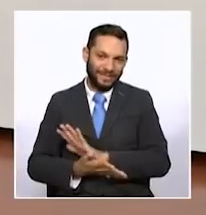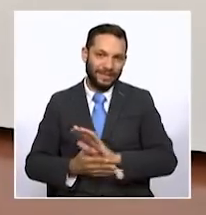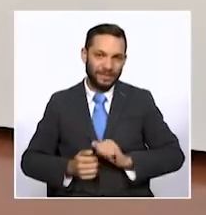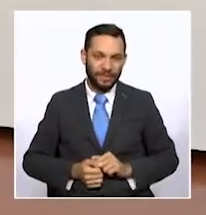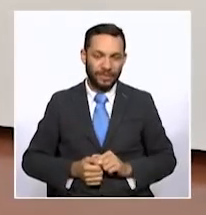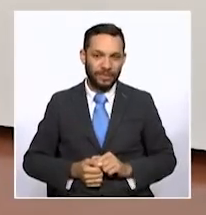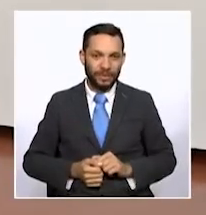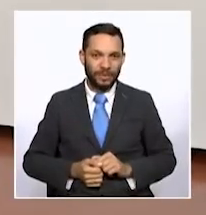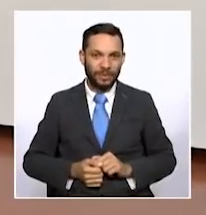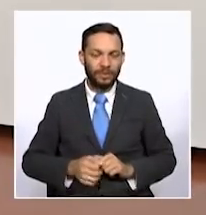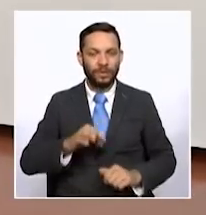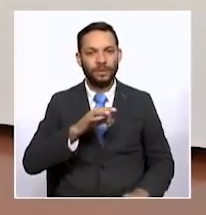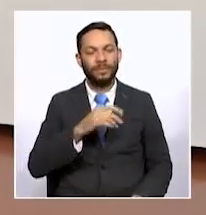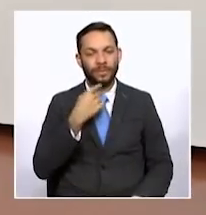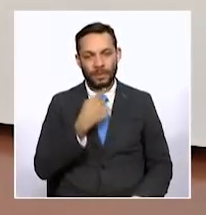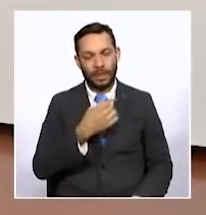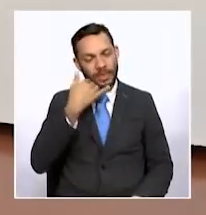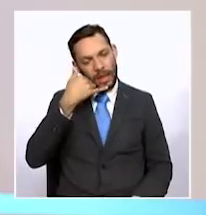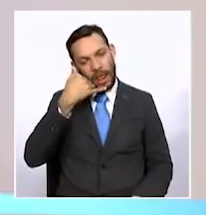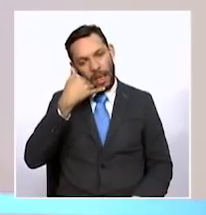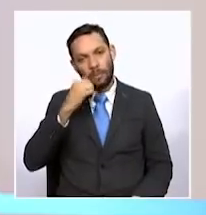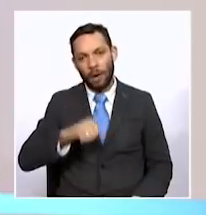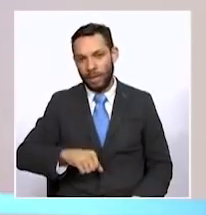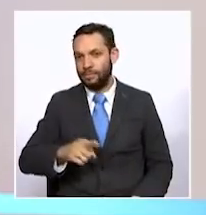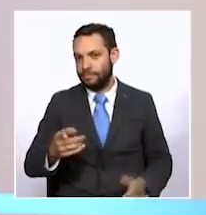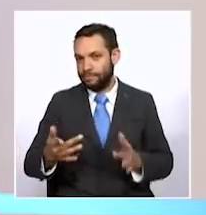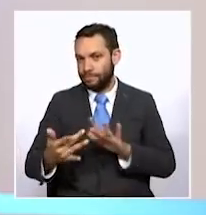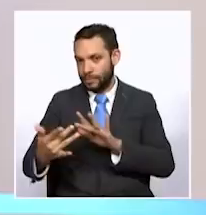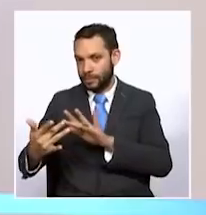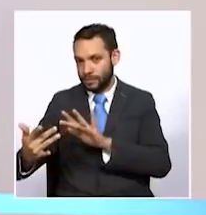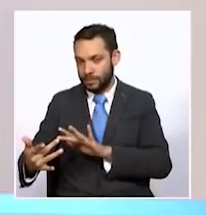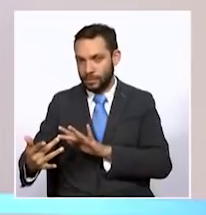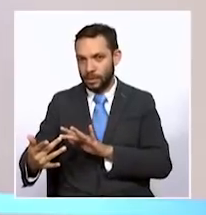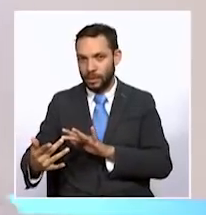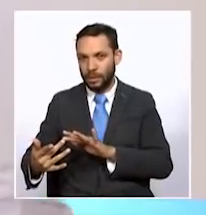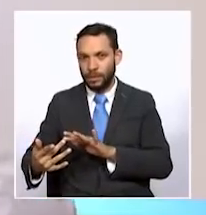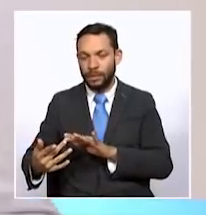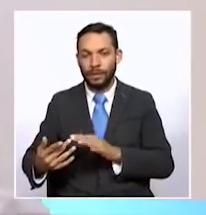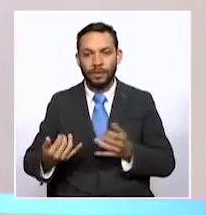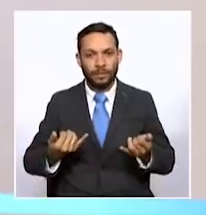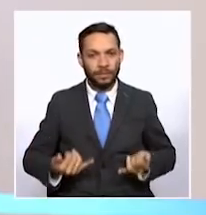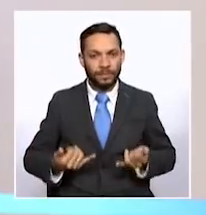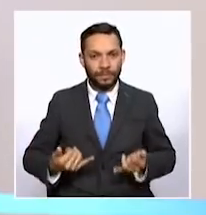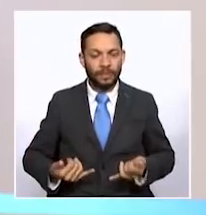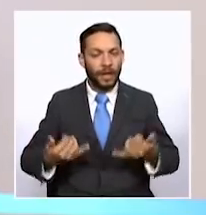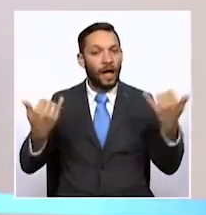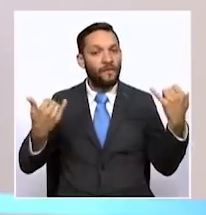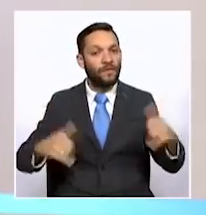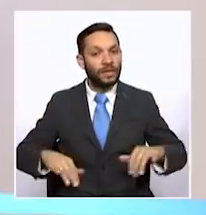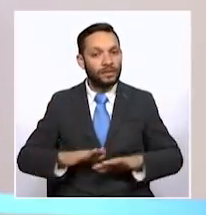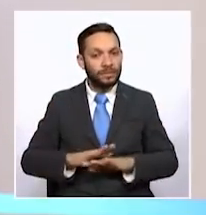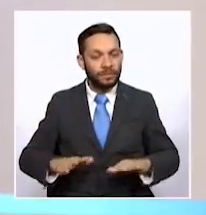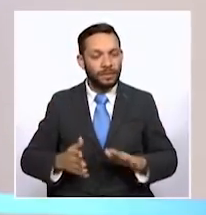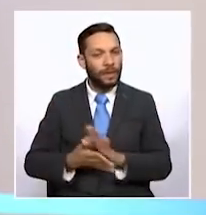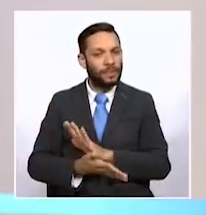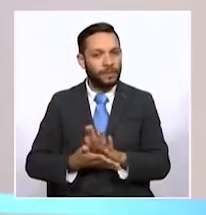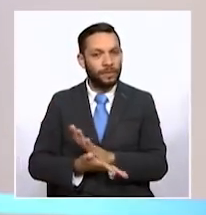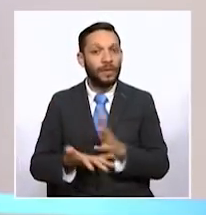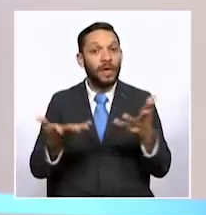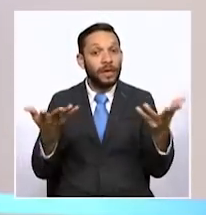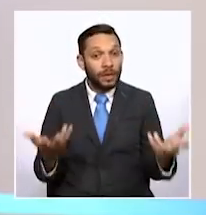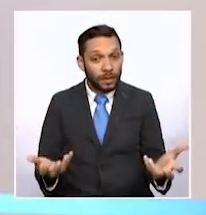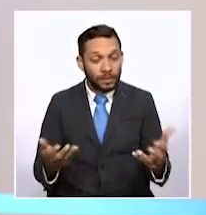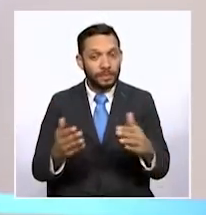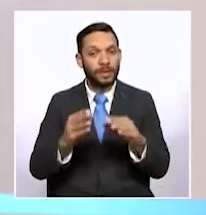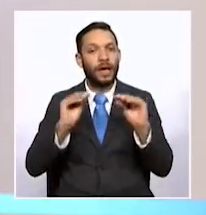No, al fijo por el momento ahí. Bueno, miramos si de pronto lo puedo ir buscando mientras yo voy despidiendo. Quiero decirles a todos